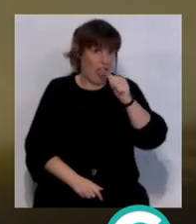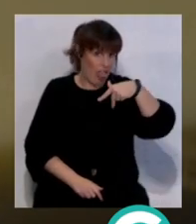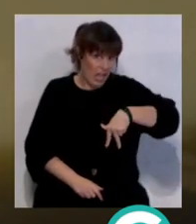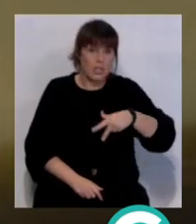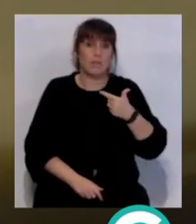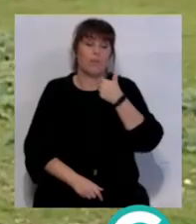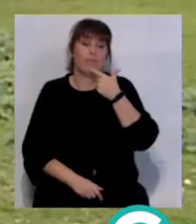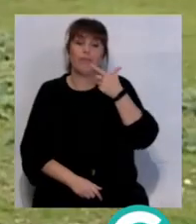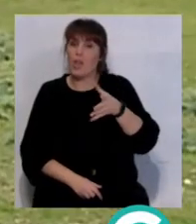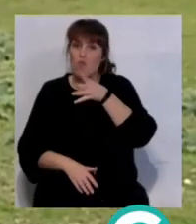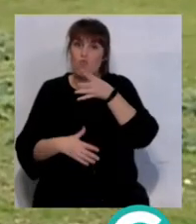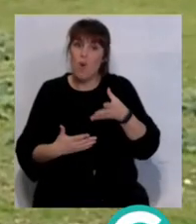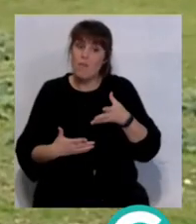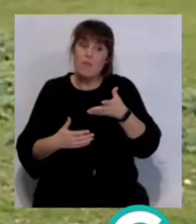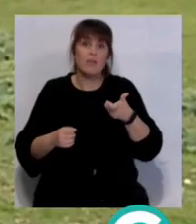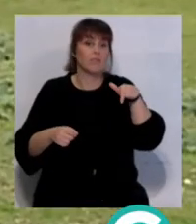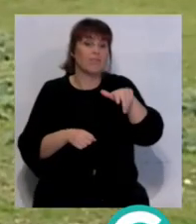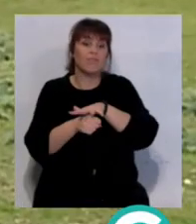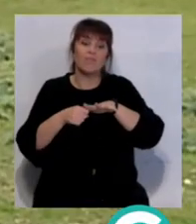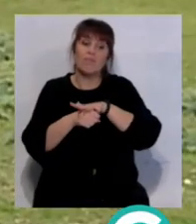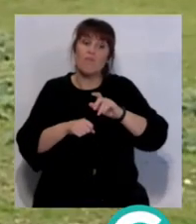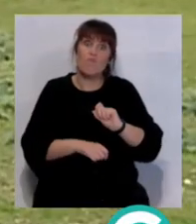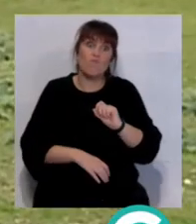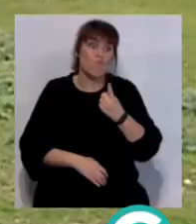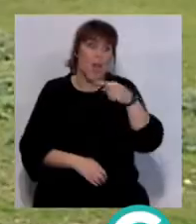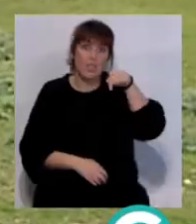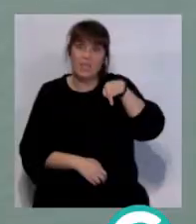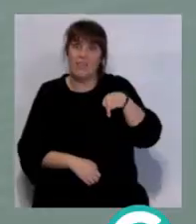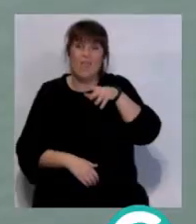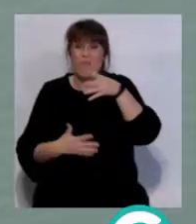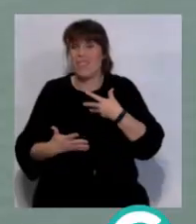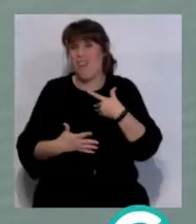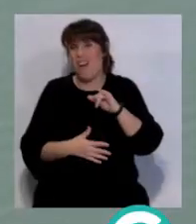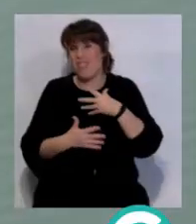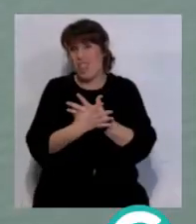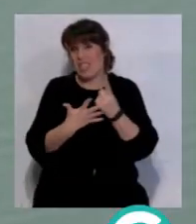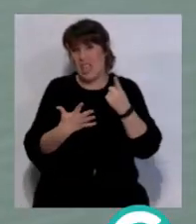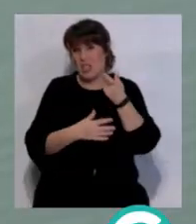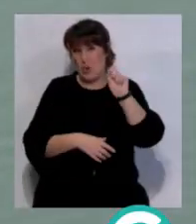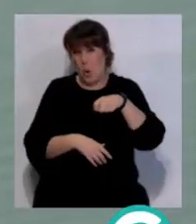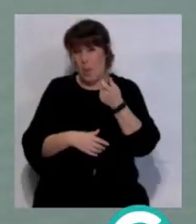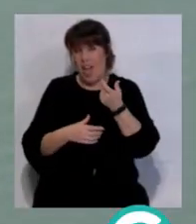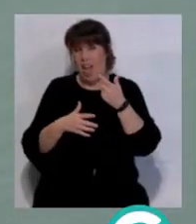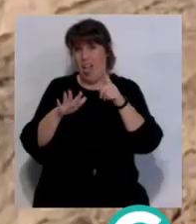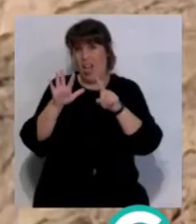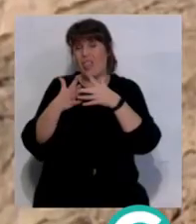hectómetros cúbicos de agua, es el mayor de la provincia y actualmente se encuentra al 16,17%. Con